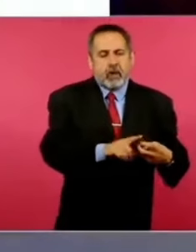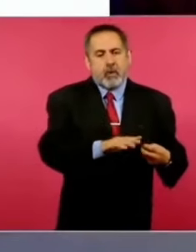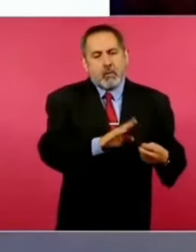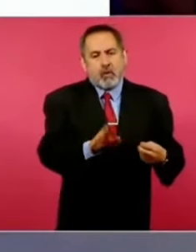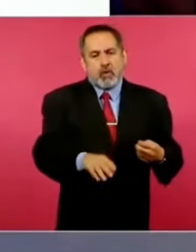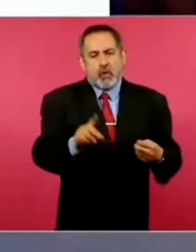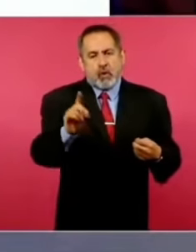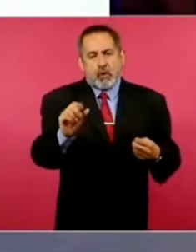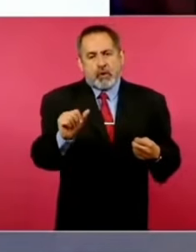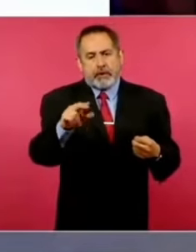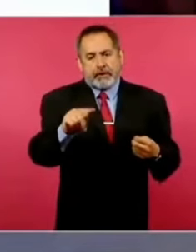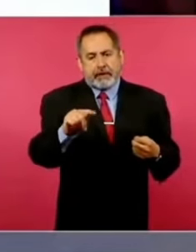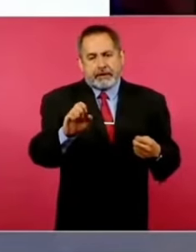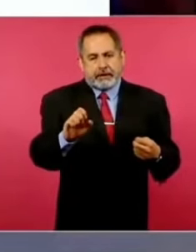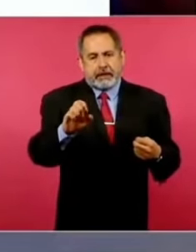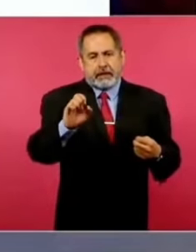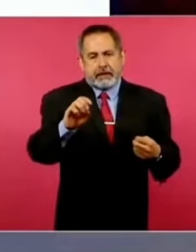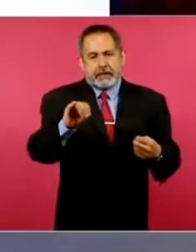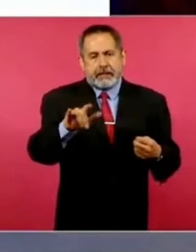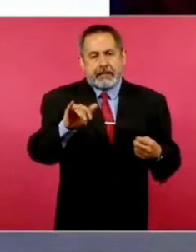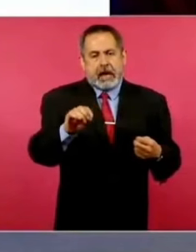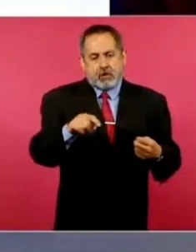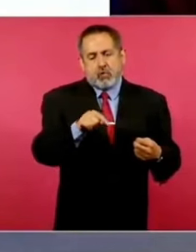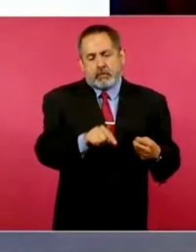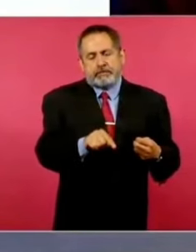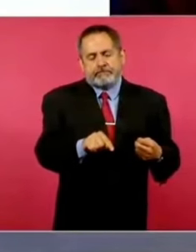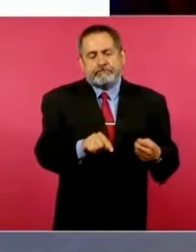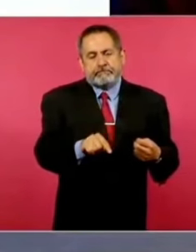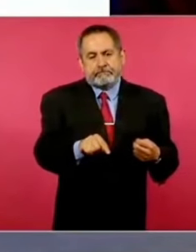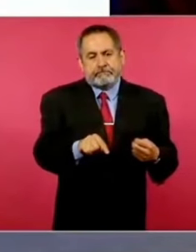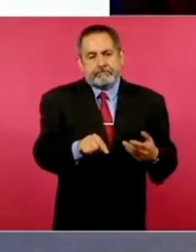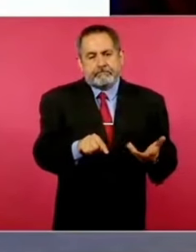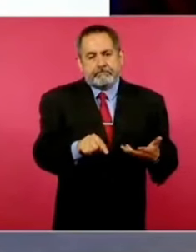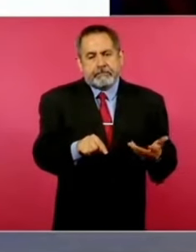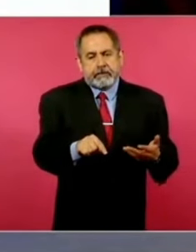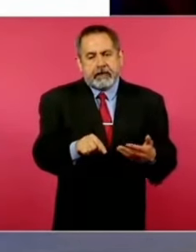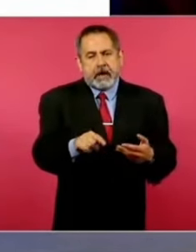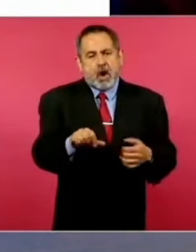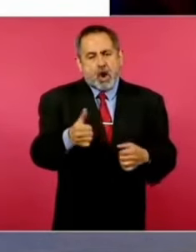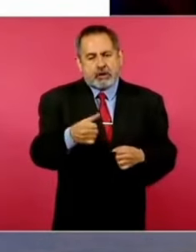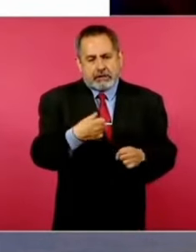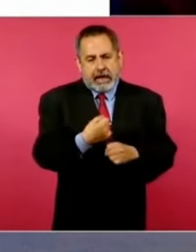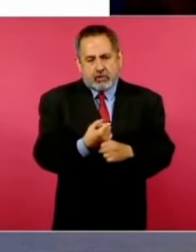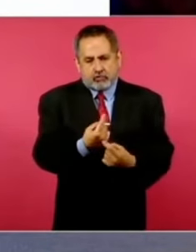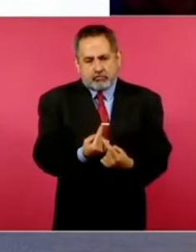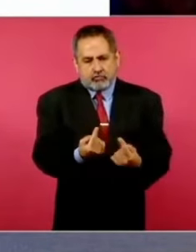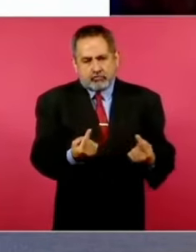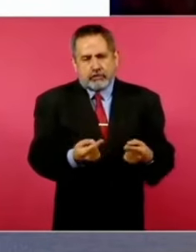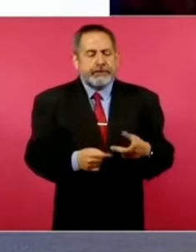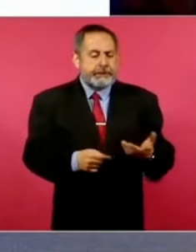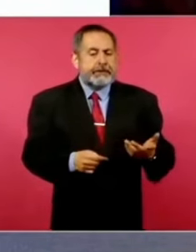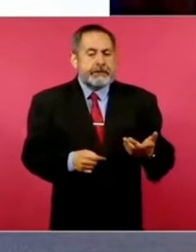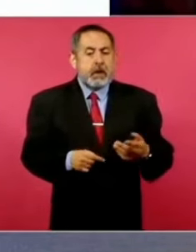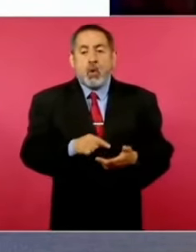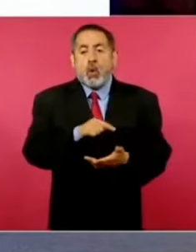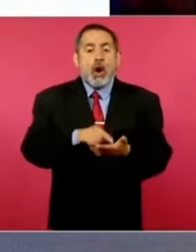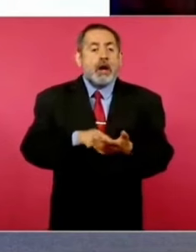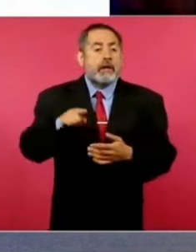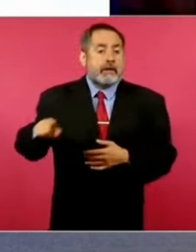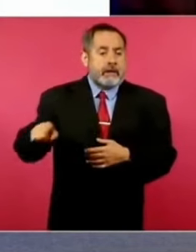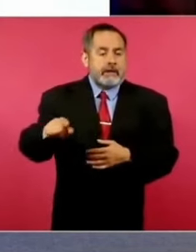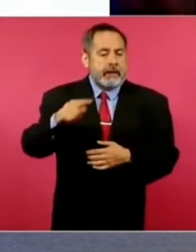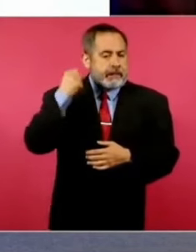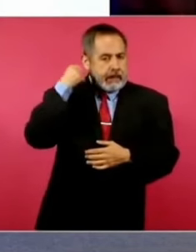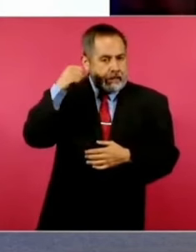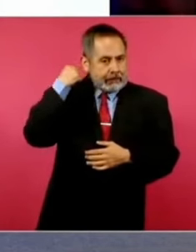Dante Emiliano Este joven de bueno menor de 11 años en Paraíso Tabasco el